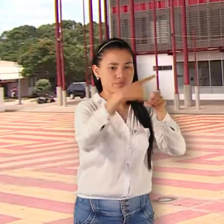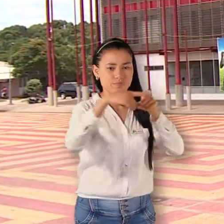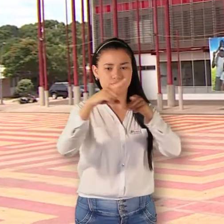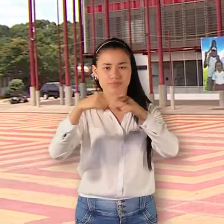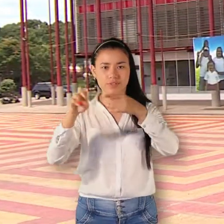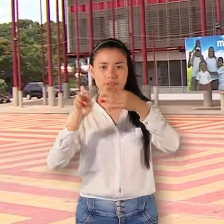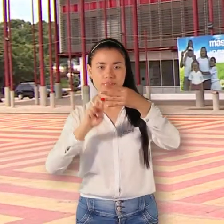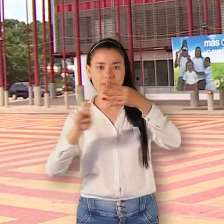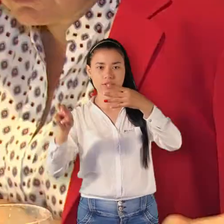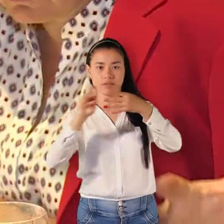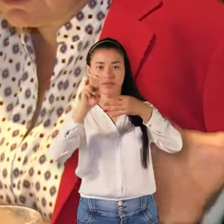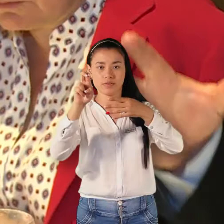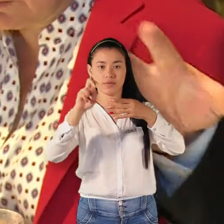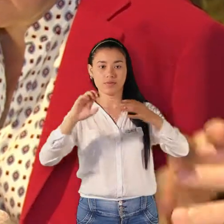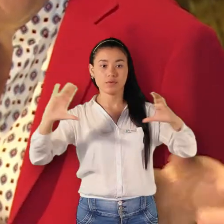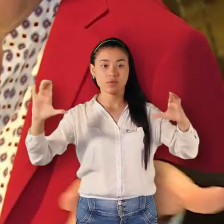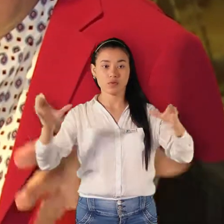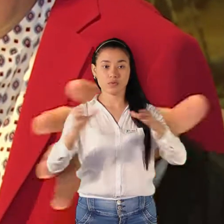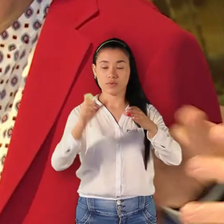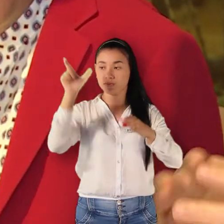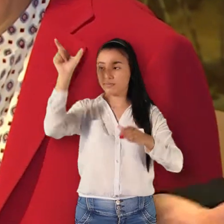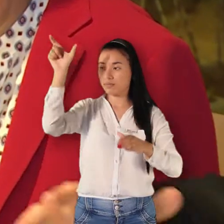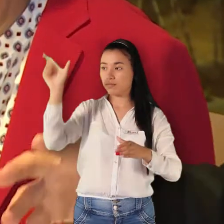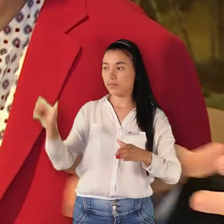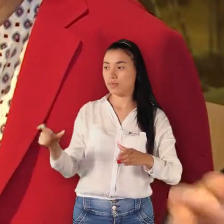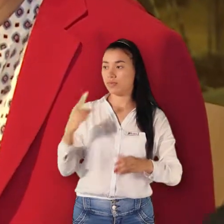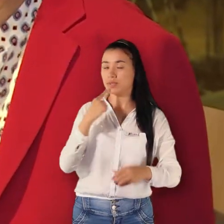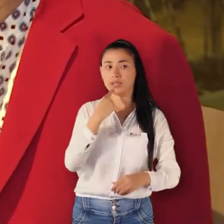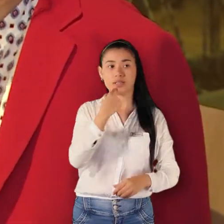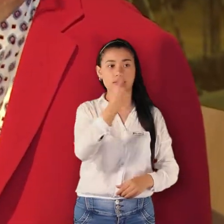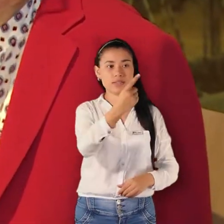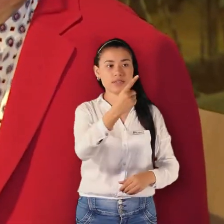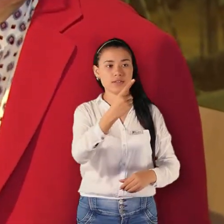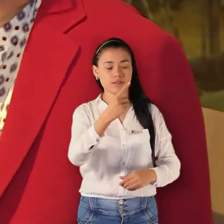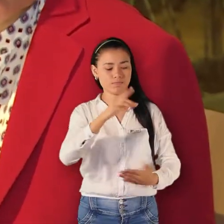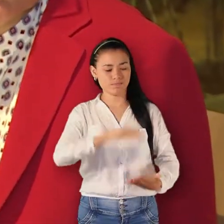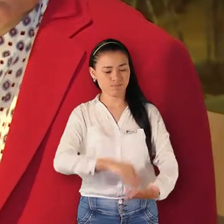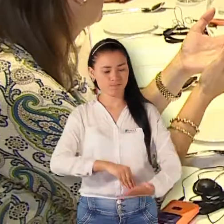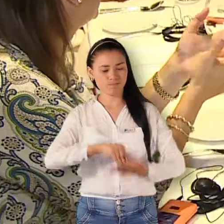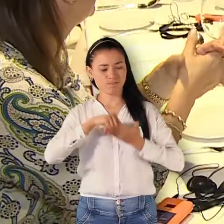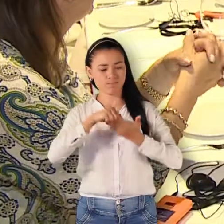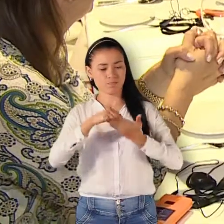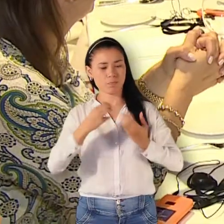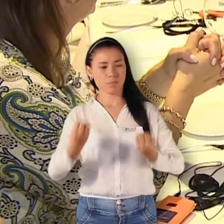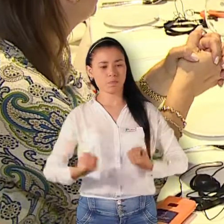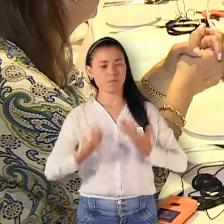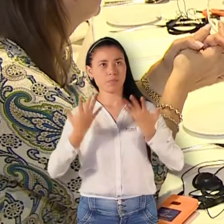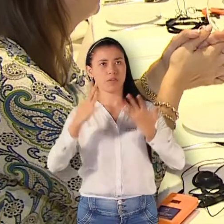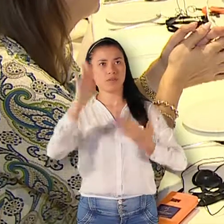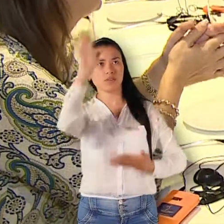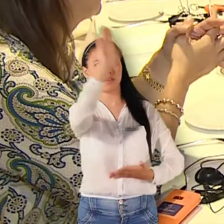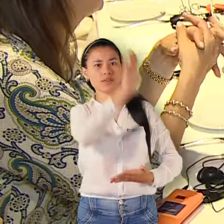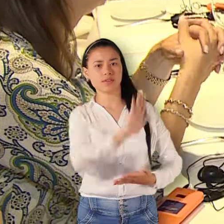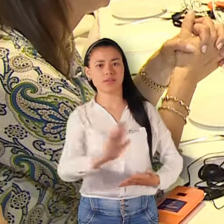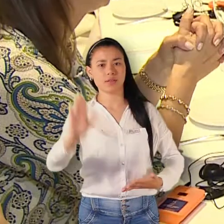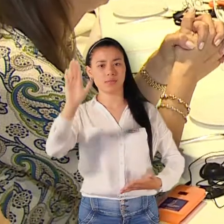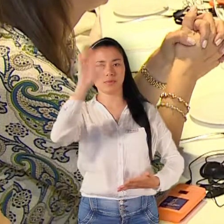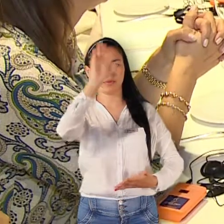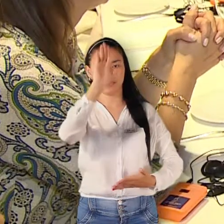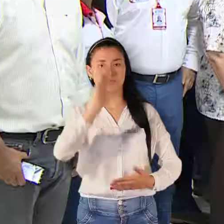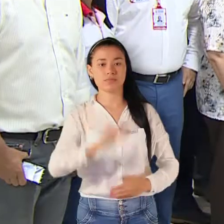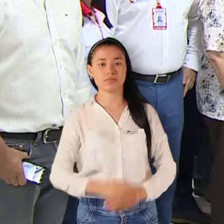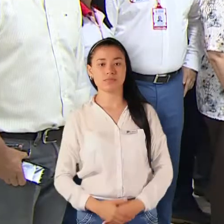de intervención y organismos de cooperación internacional, es decir, las fuerzas vivas del